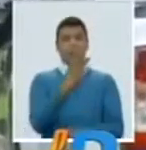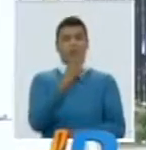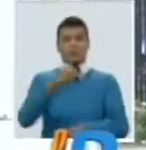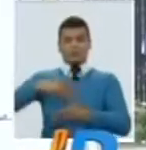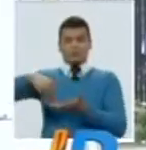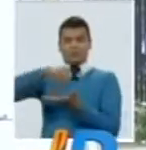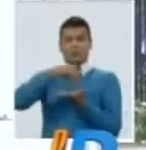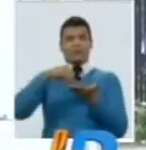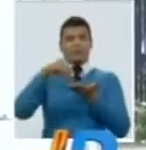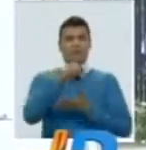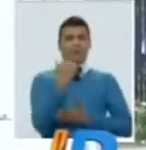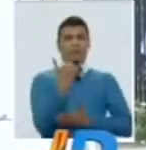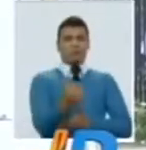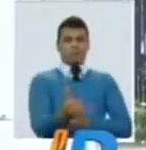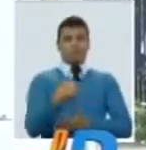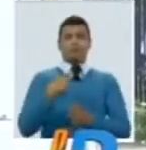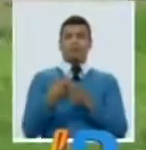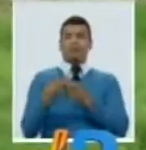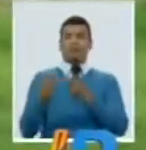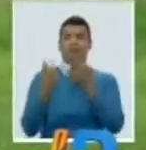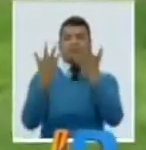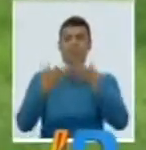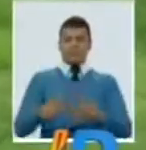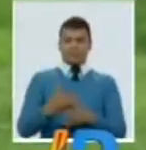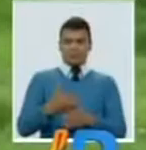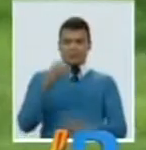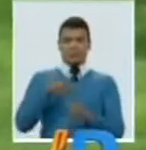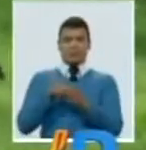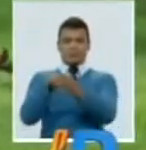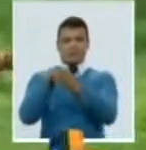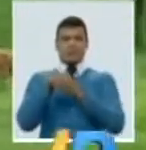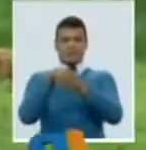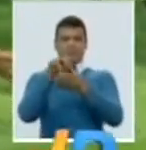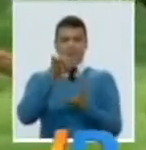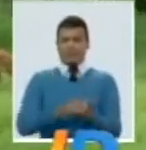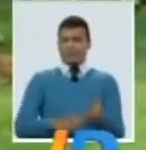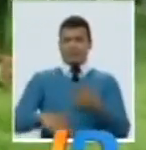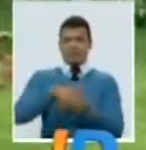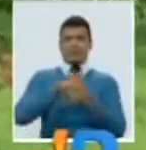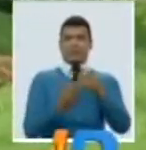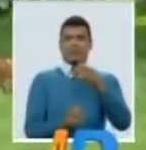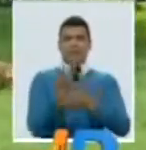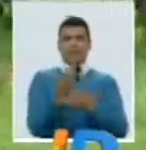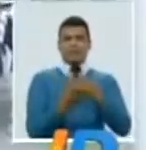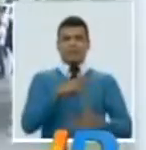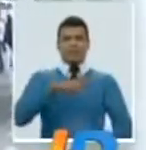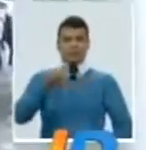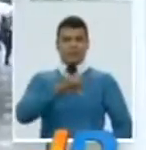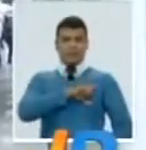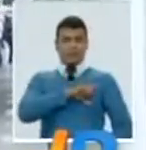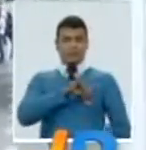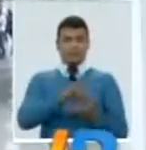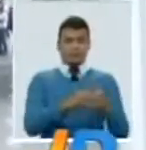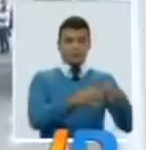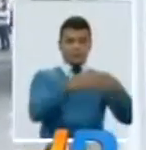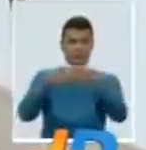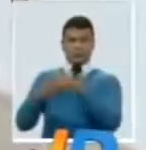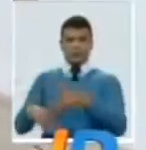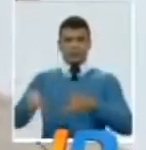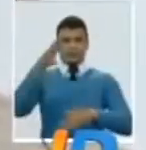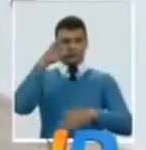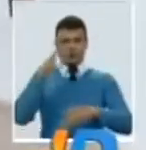de pentolita que fue dejado cerca de una empresa de transporte especial urbano ubicado en el barrio La Flor, al norte de la ciudad. Varias unidades de la